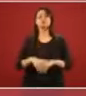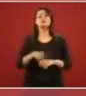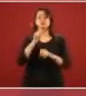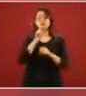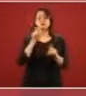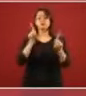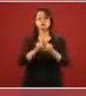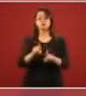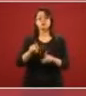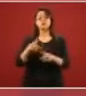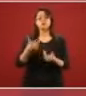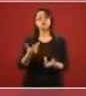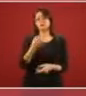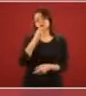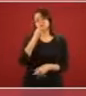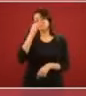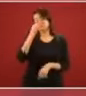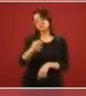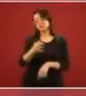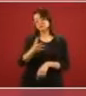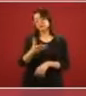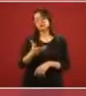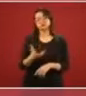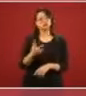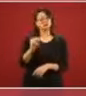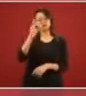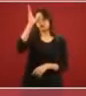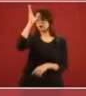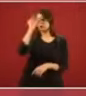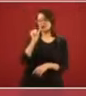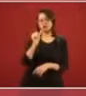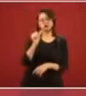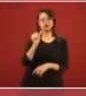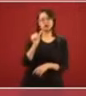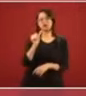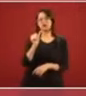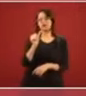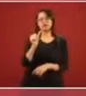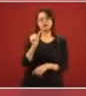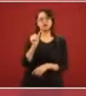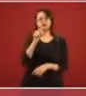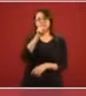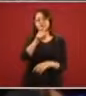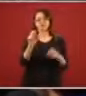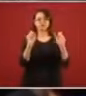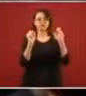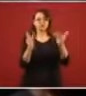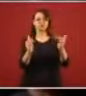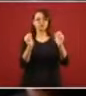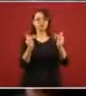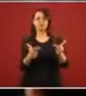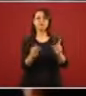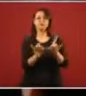decir que condeno lo que sucedió en Chiapas.